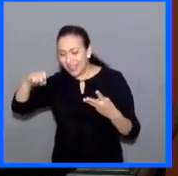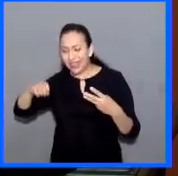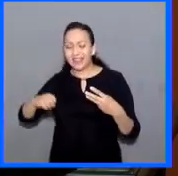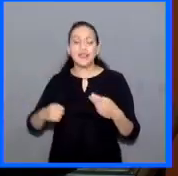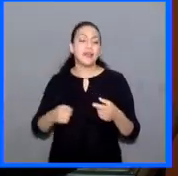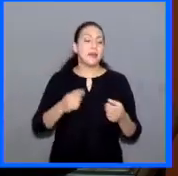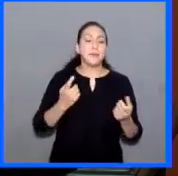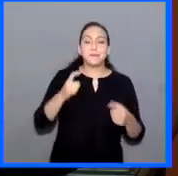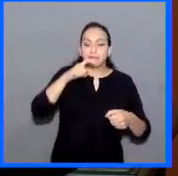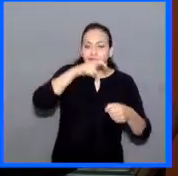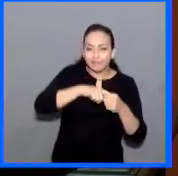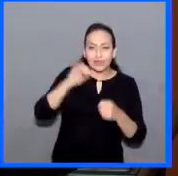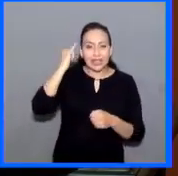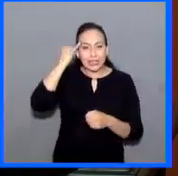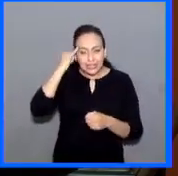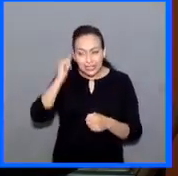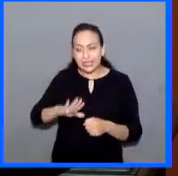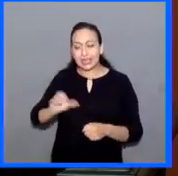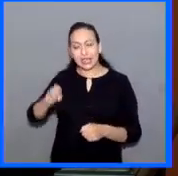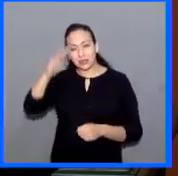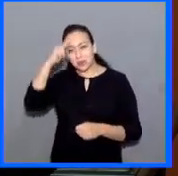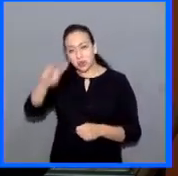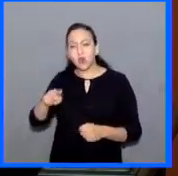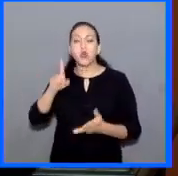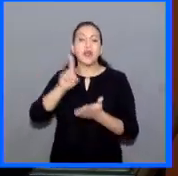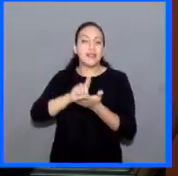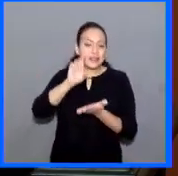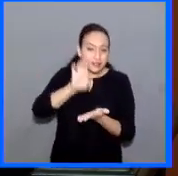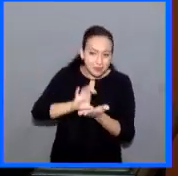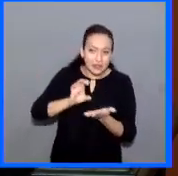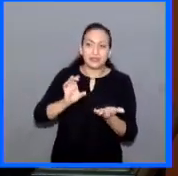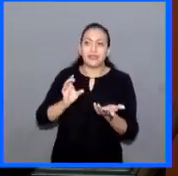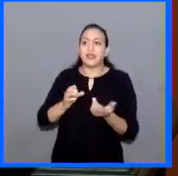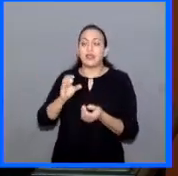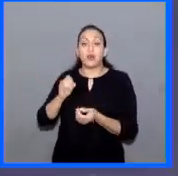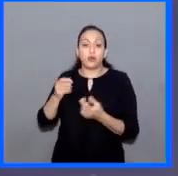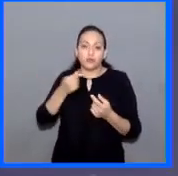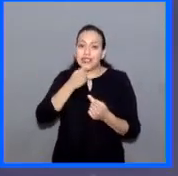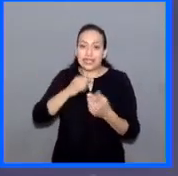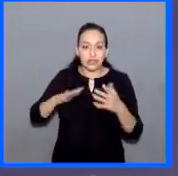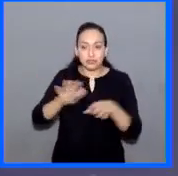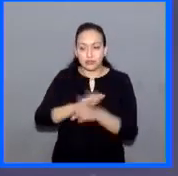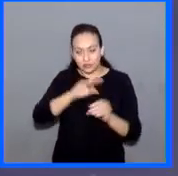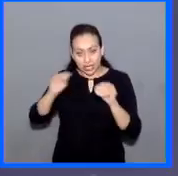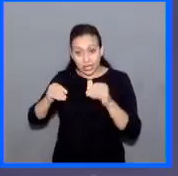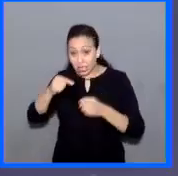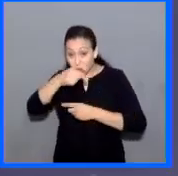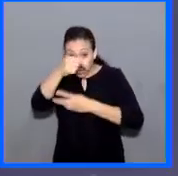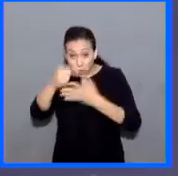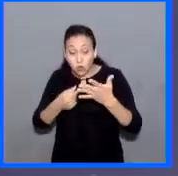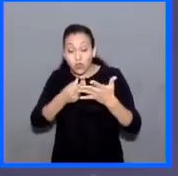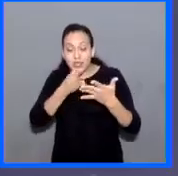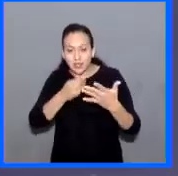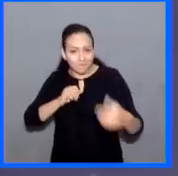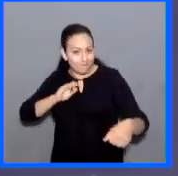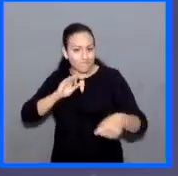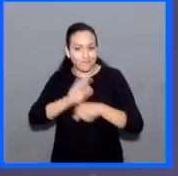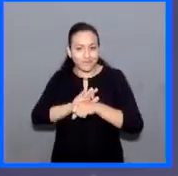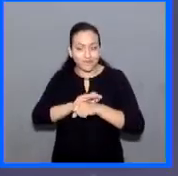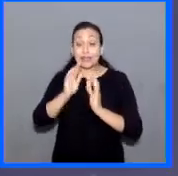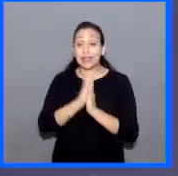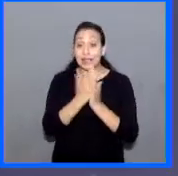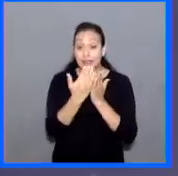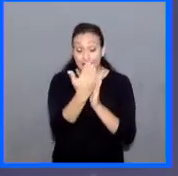indígenas, afrodescendientes, con discapacidad o en contextos de movilidad. Se trata de una obra desarrollada por la